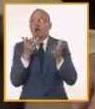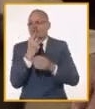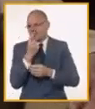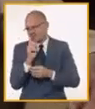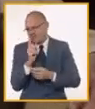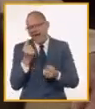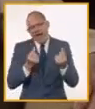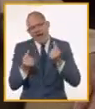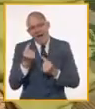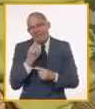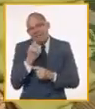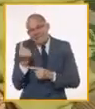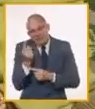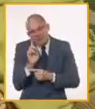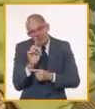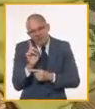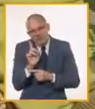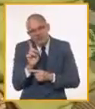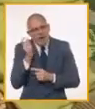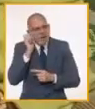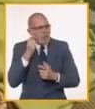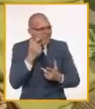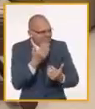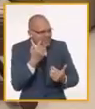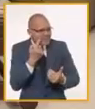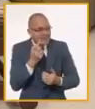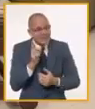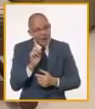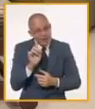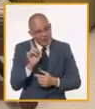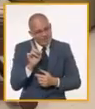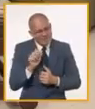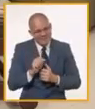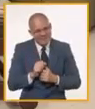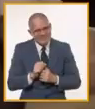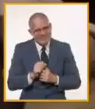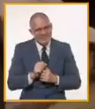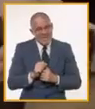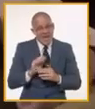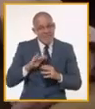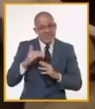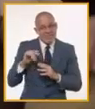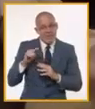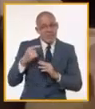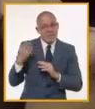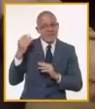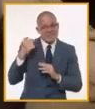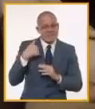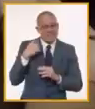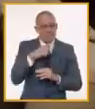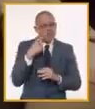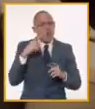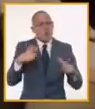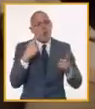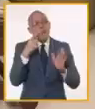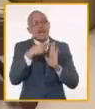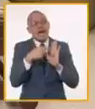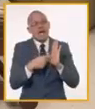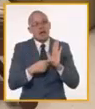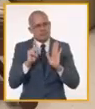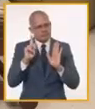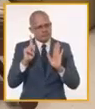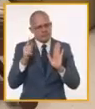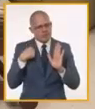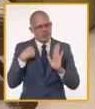voy a decir. ¿Por qué? Porque si no después me empiezan a pasar la cuenta por esas tareas. Yo estoy ayudando. Usted es uno de